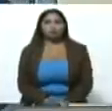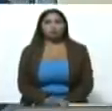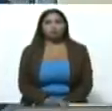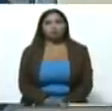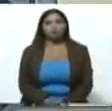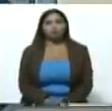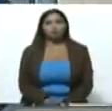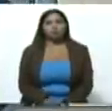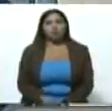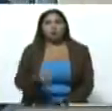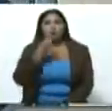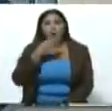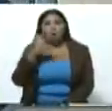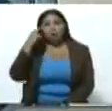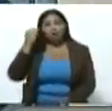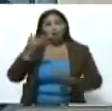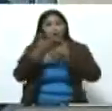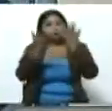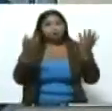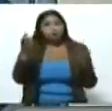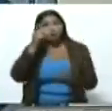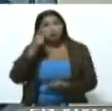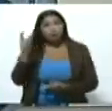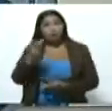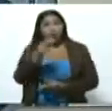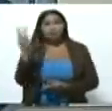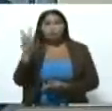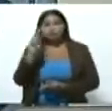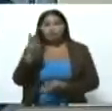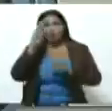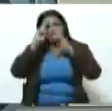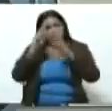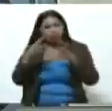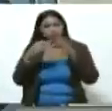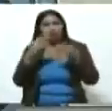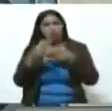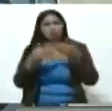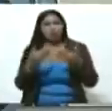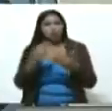Buenos días, tengan todos ustedes, pueblo de Venezuela. Con el debido respeto, nos quitamos esta